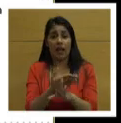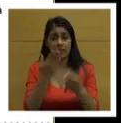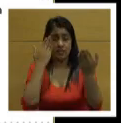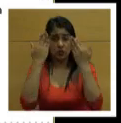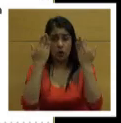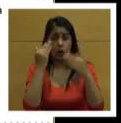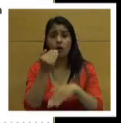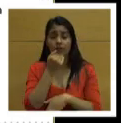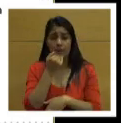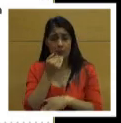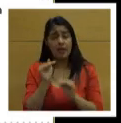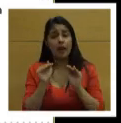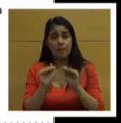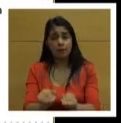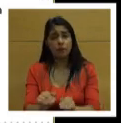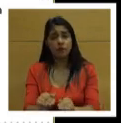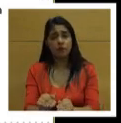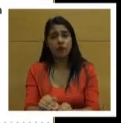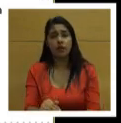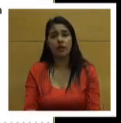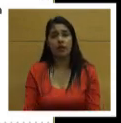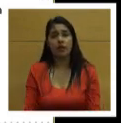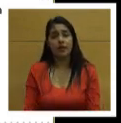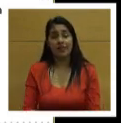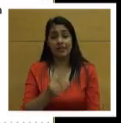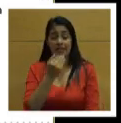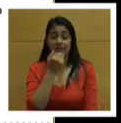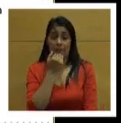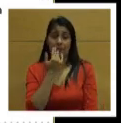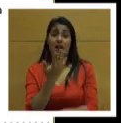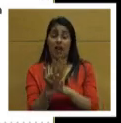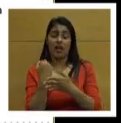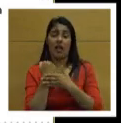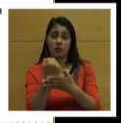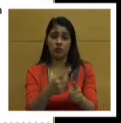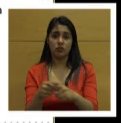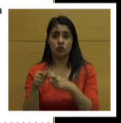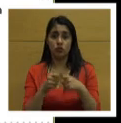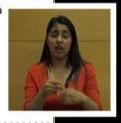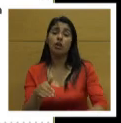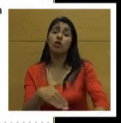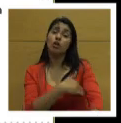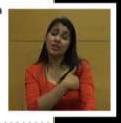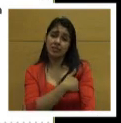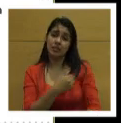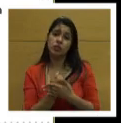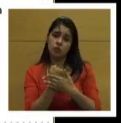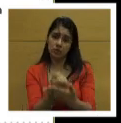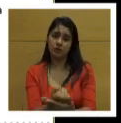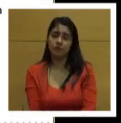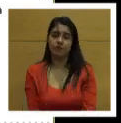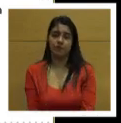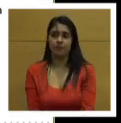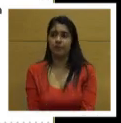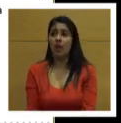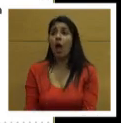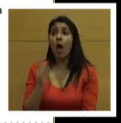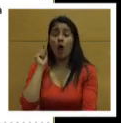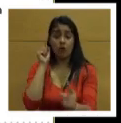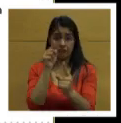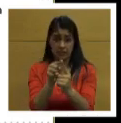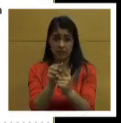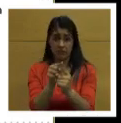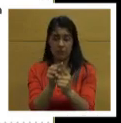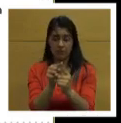también aborda el caso psicológico y además ayudas sociales con asistentes sociales. ¿Ya? El objetivo